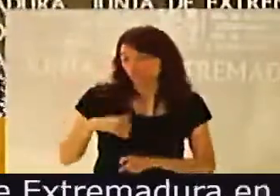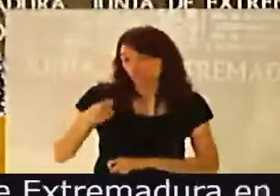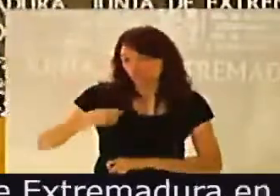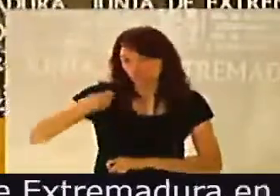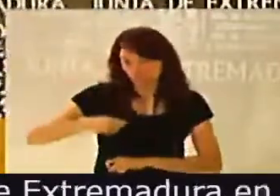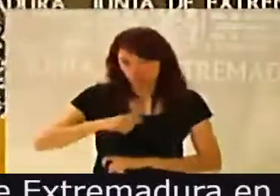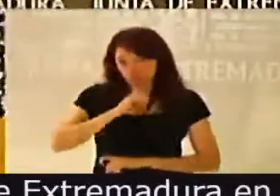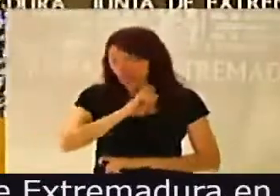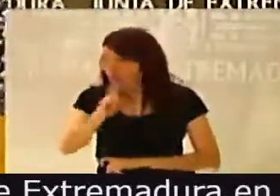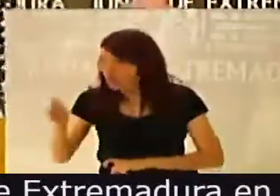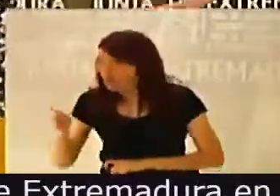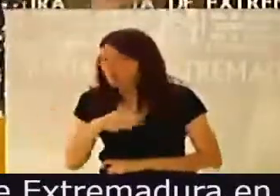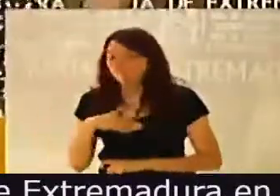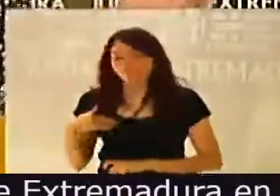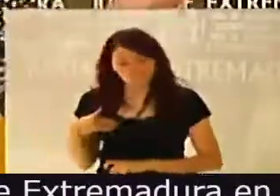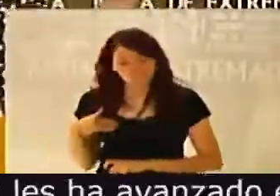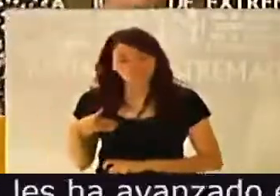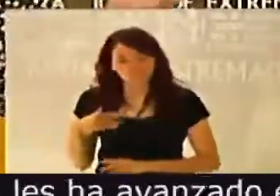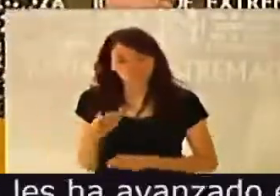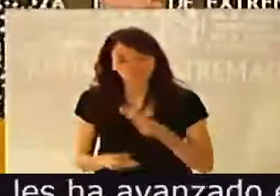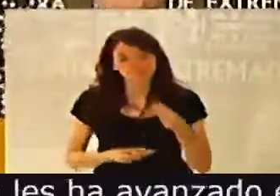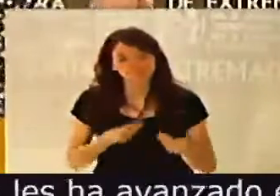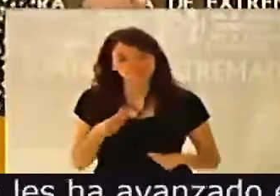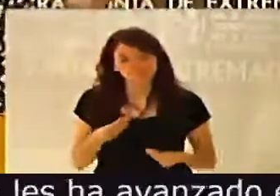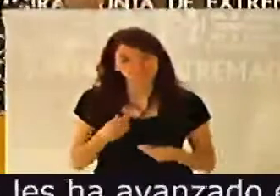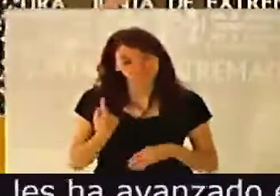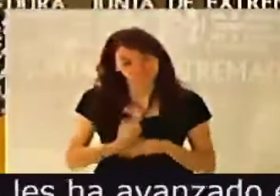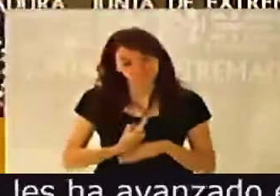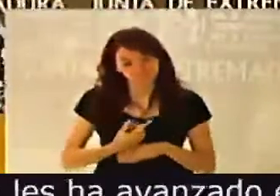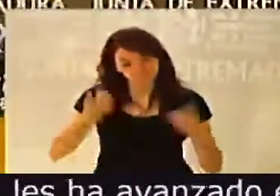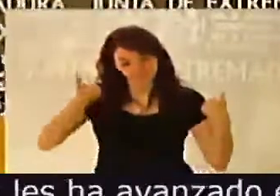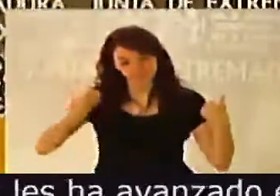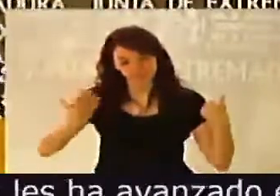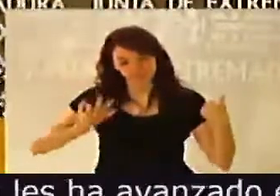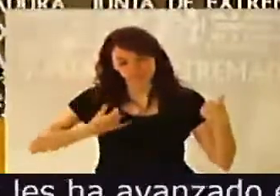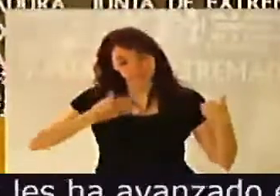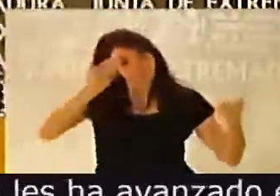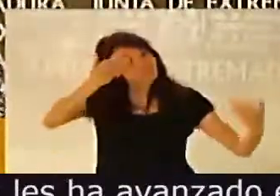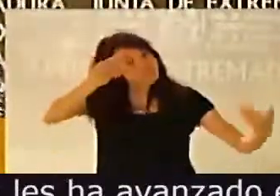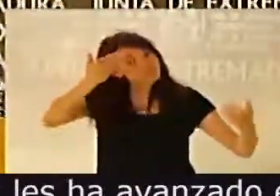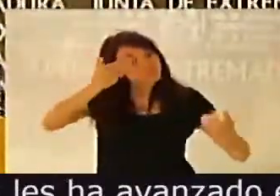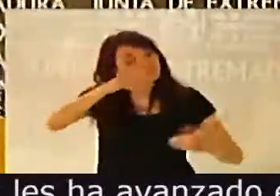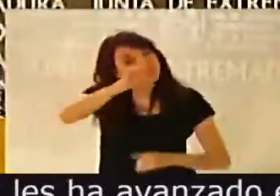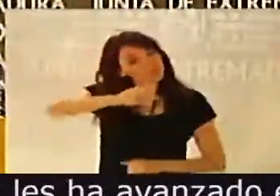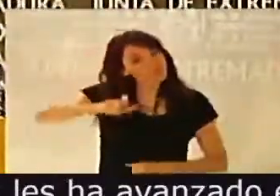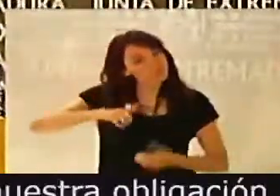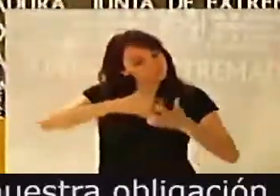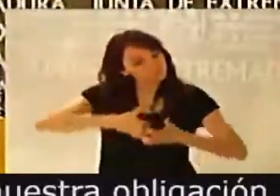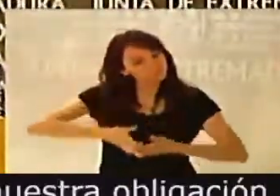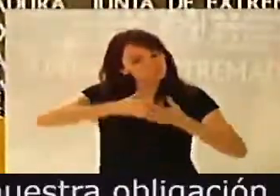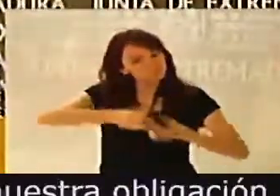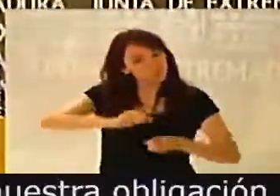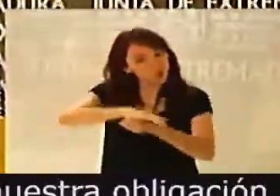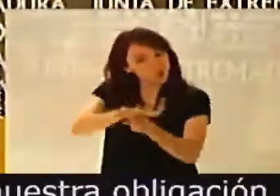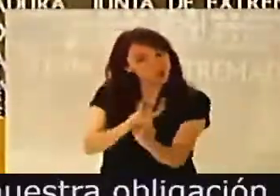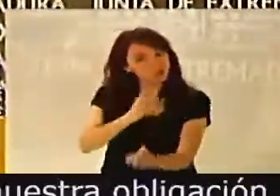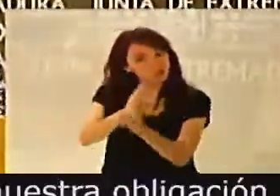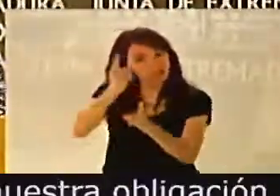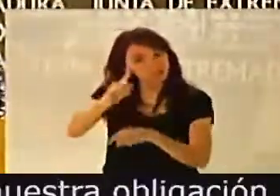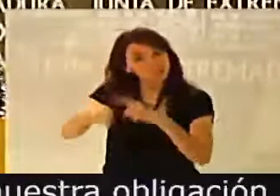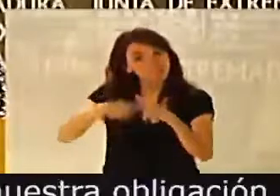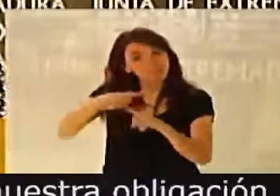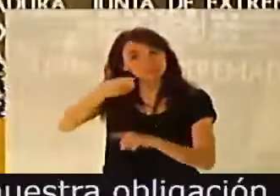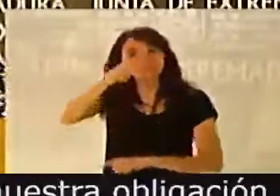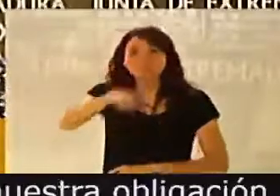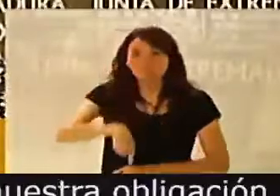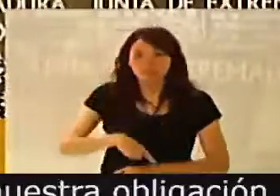presidente, queremos hacer y creemos que es nuestra obligación hacer. Homenajear a quienes han estado al frente de la lucha del COVID y también